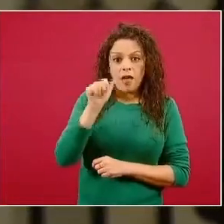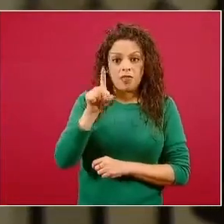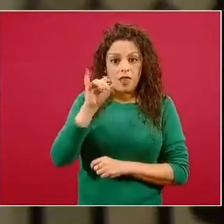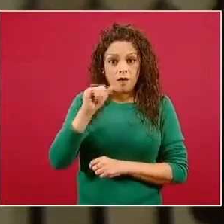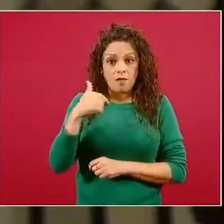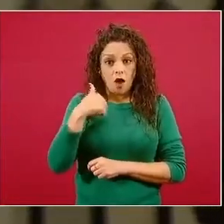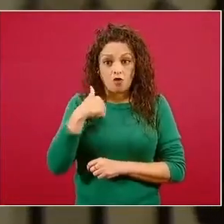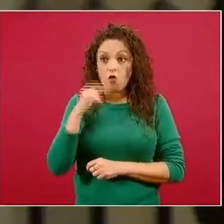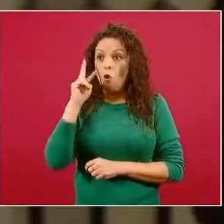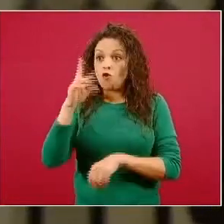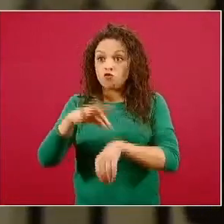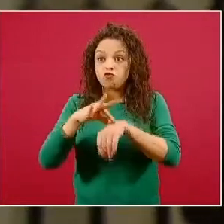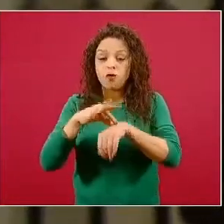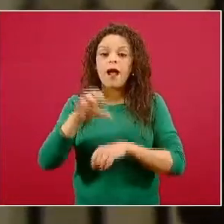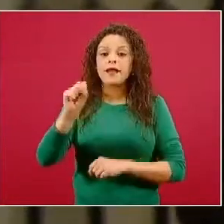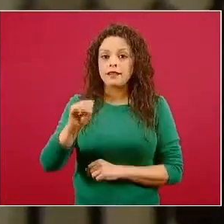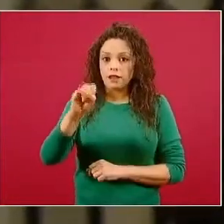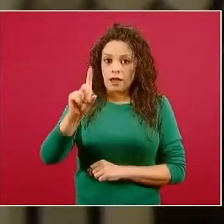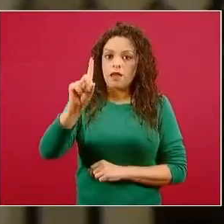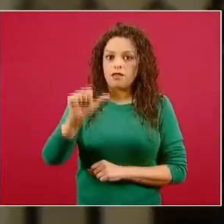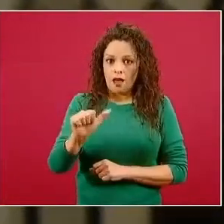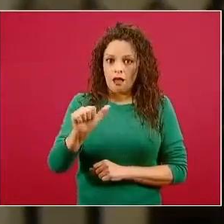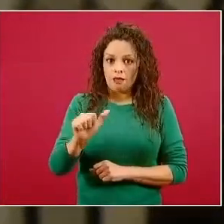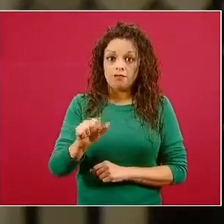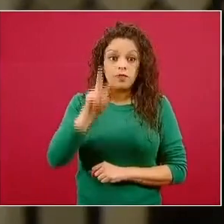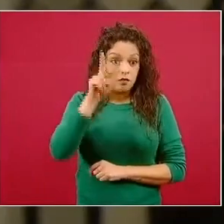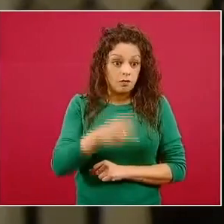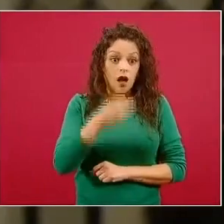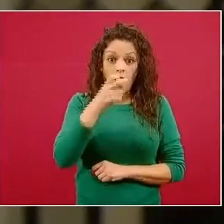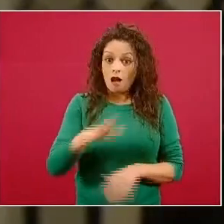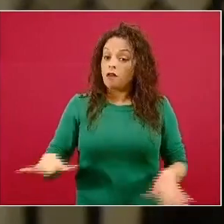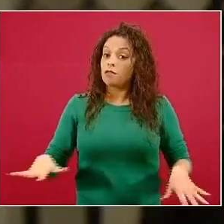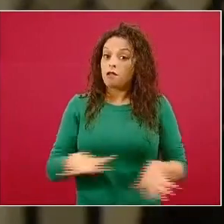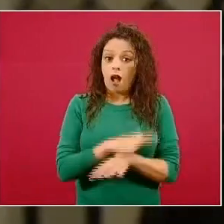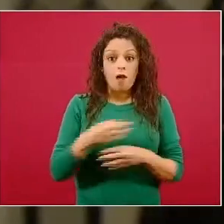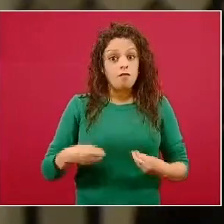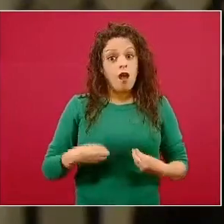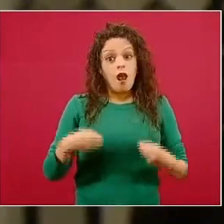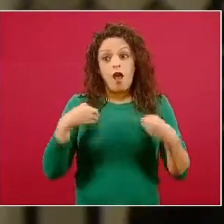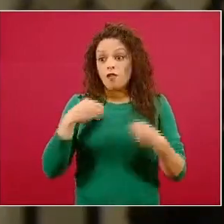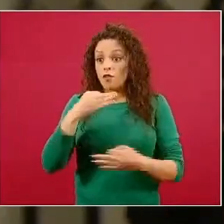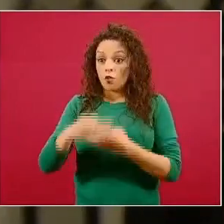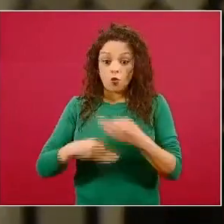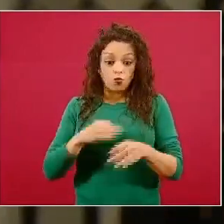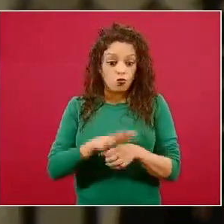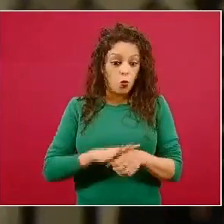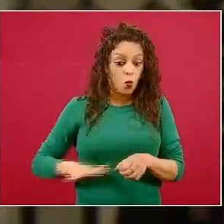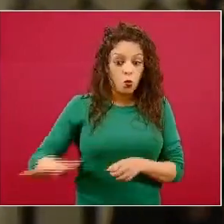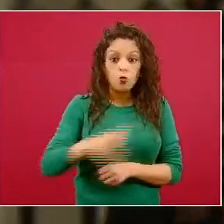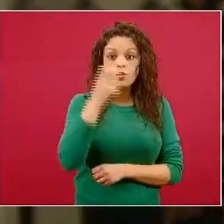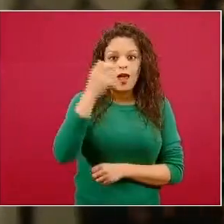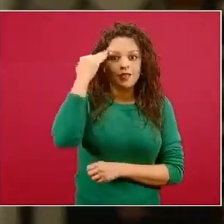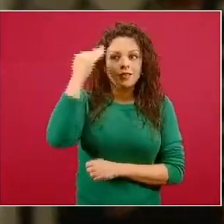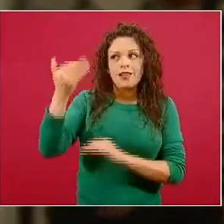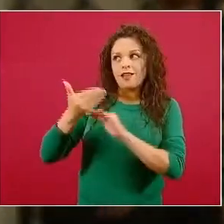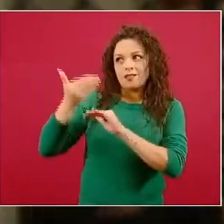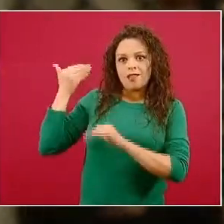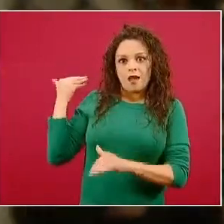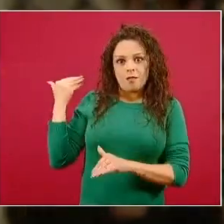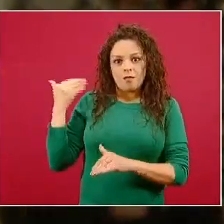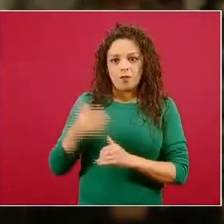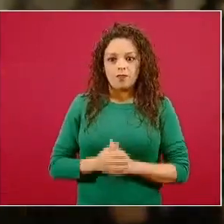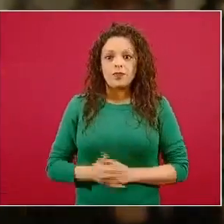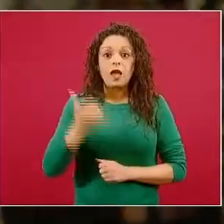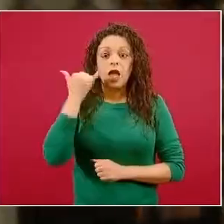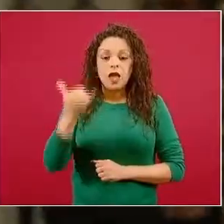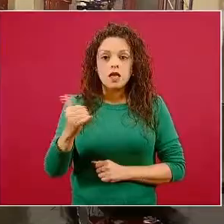SIDA, y evidentemente el SIDA nos cambió la vida a todos los que formamos parte de esa generación y a los que son un poquito